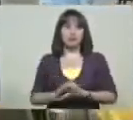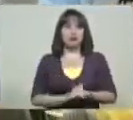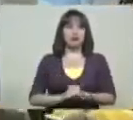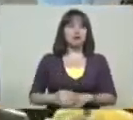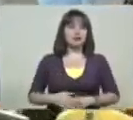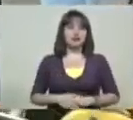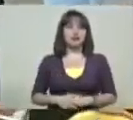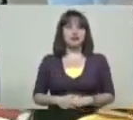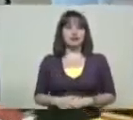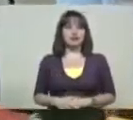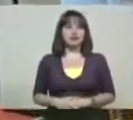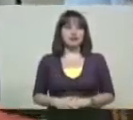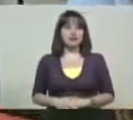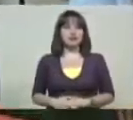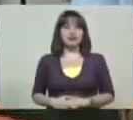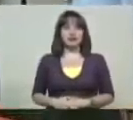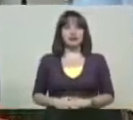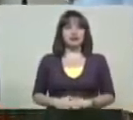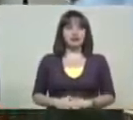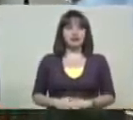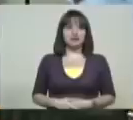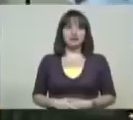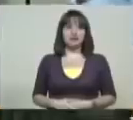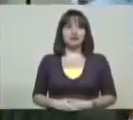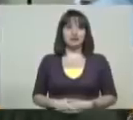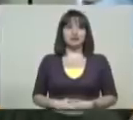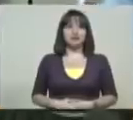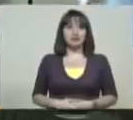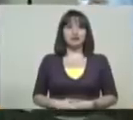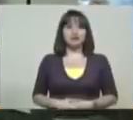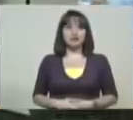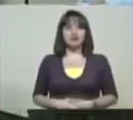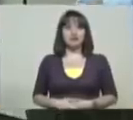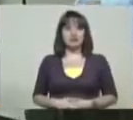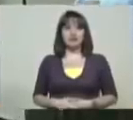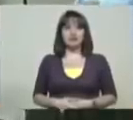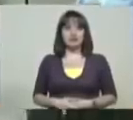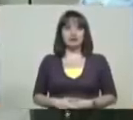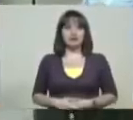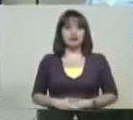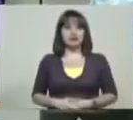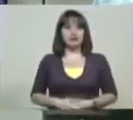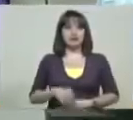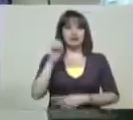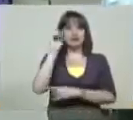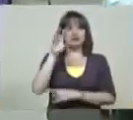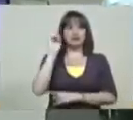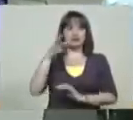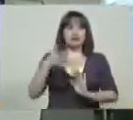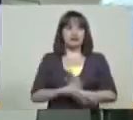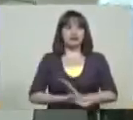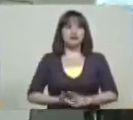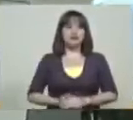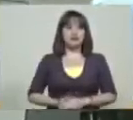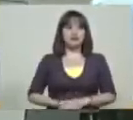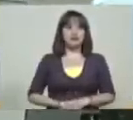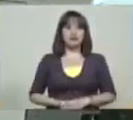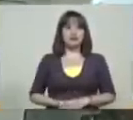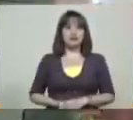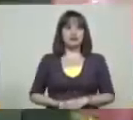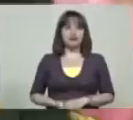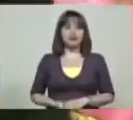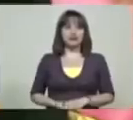mi saludo muy caluroso. Este cuarto congreso ha empezado bien,